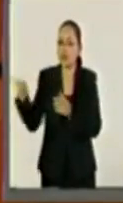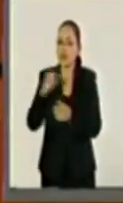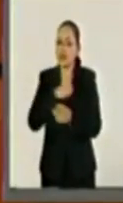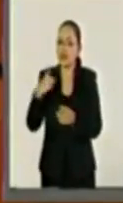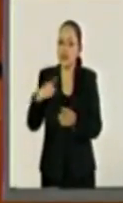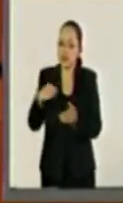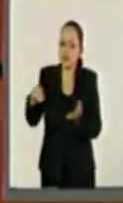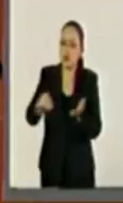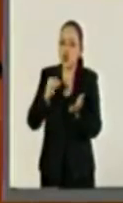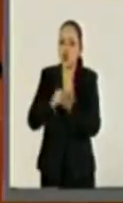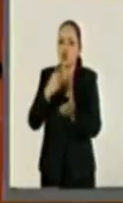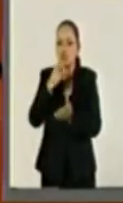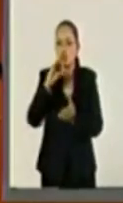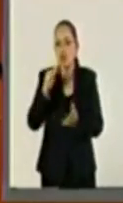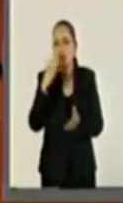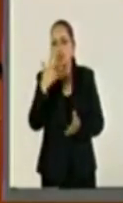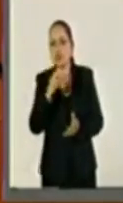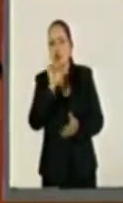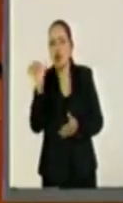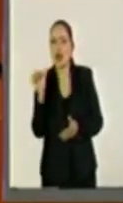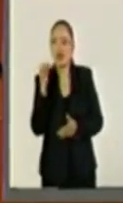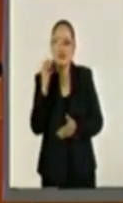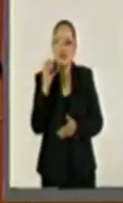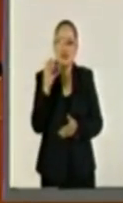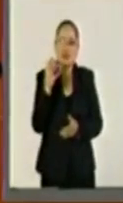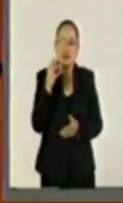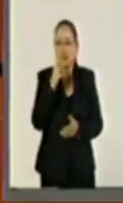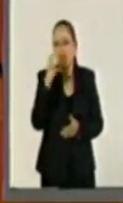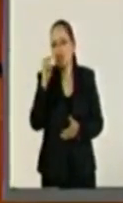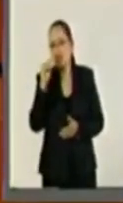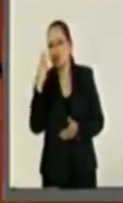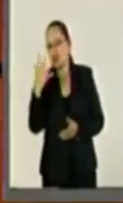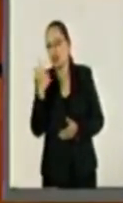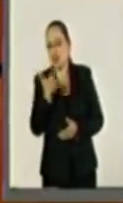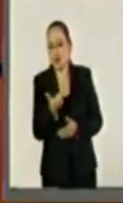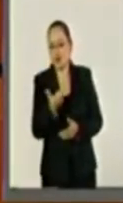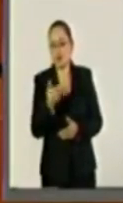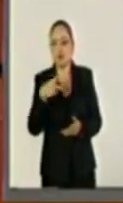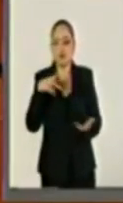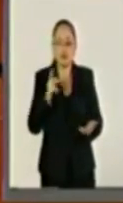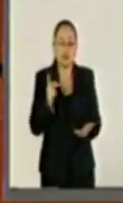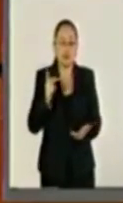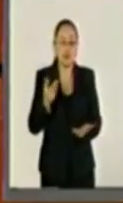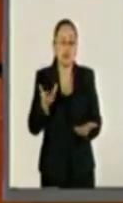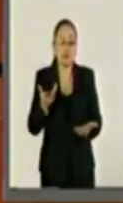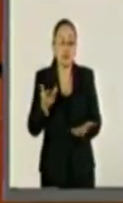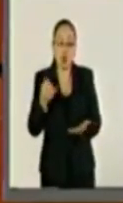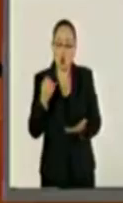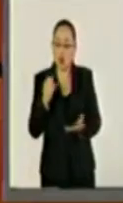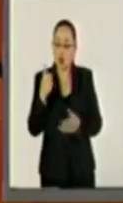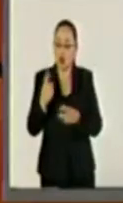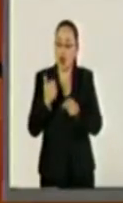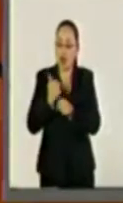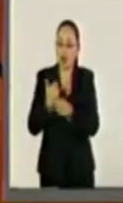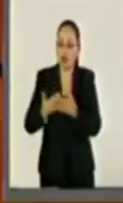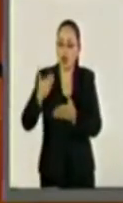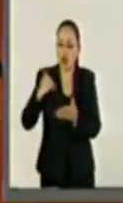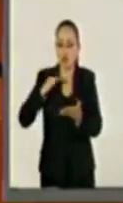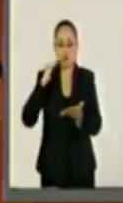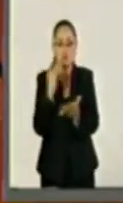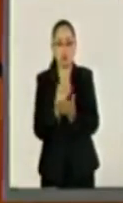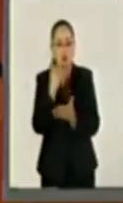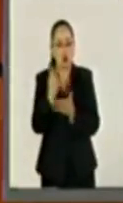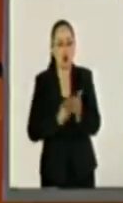entre 295 y 395 pesos. No obstante, desde junio del año pasado este programa fue